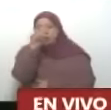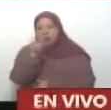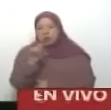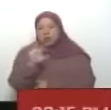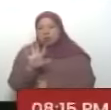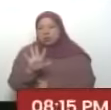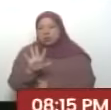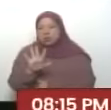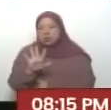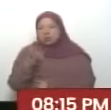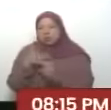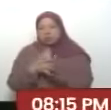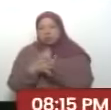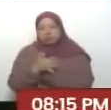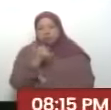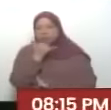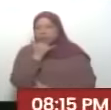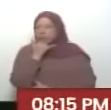Extraño,